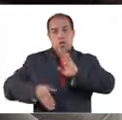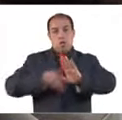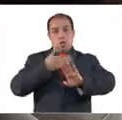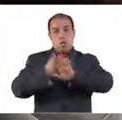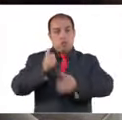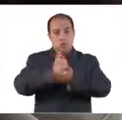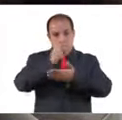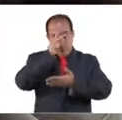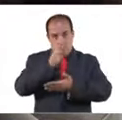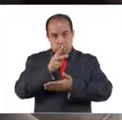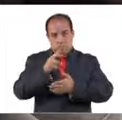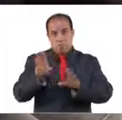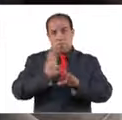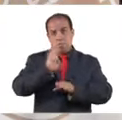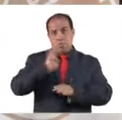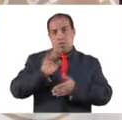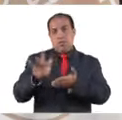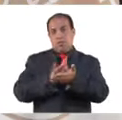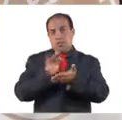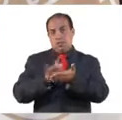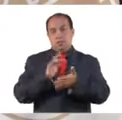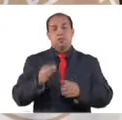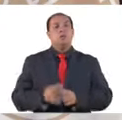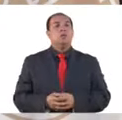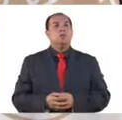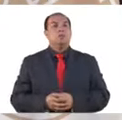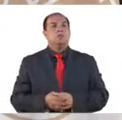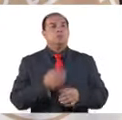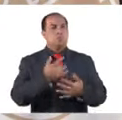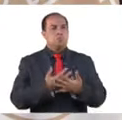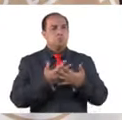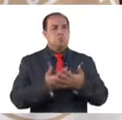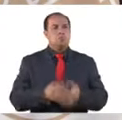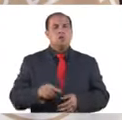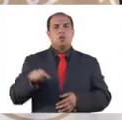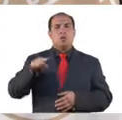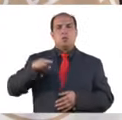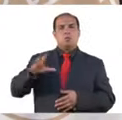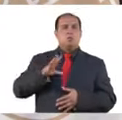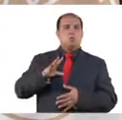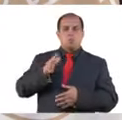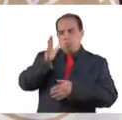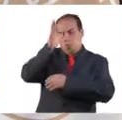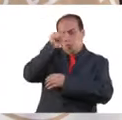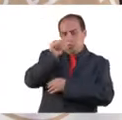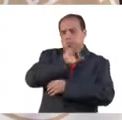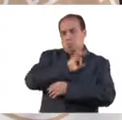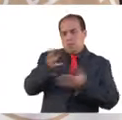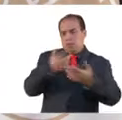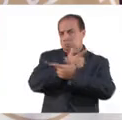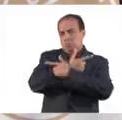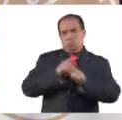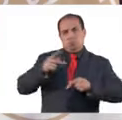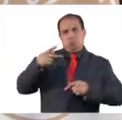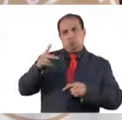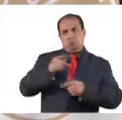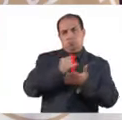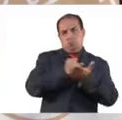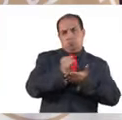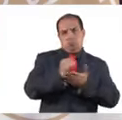ciudad, como en las tabletas? Pues vamos a esperar si es que presentan objeciones, digamos, podrán hacerlo libremente, ¿no?